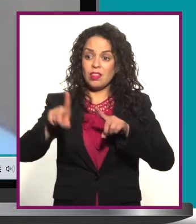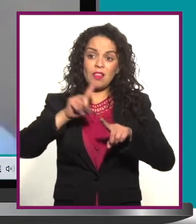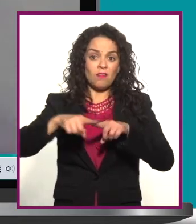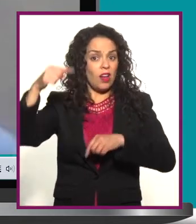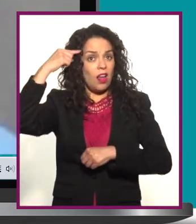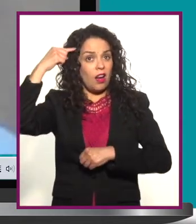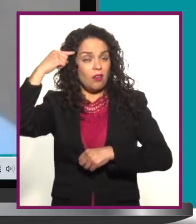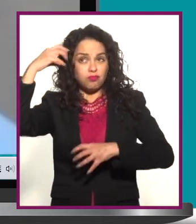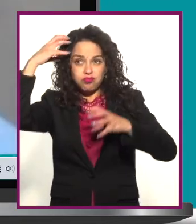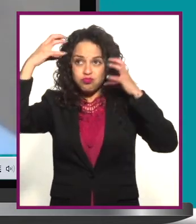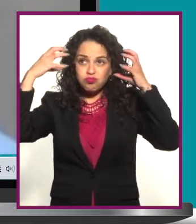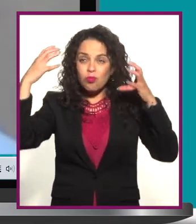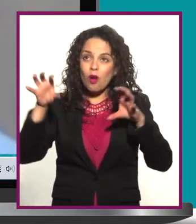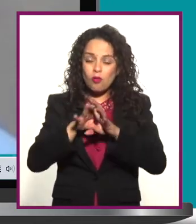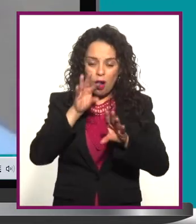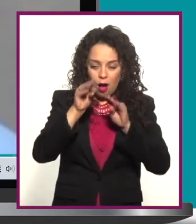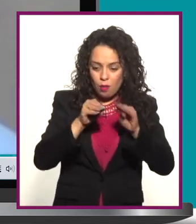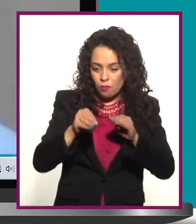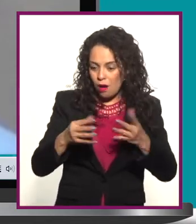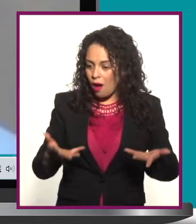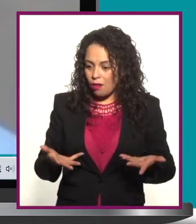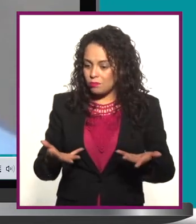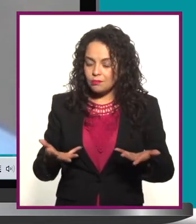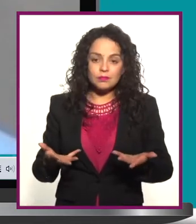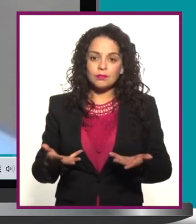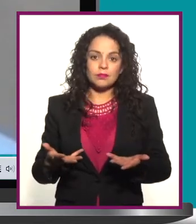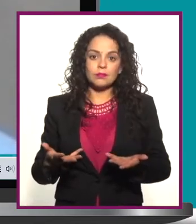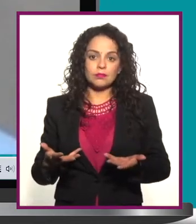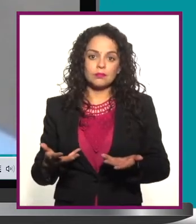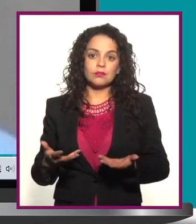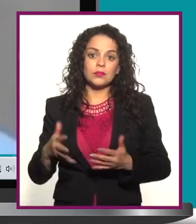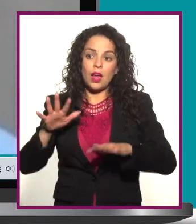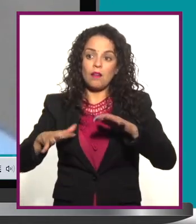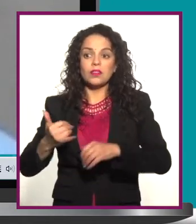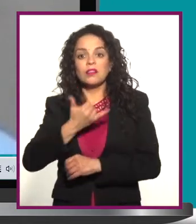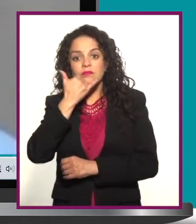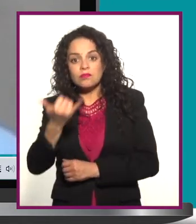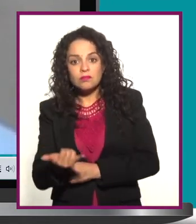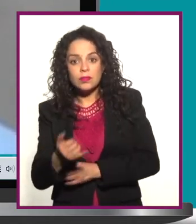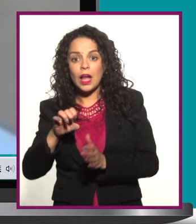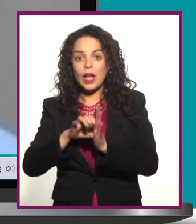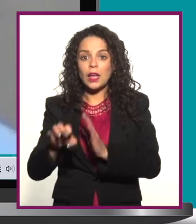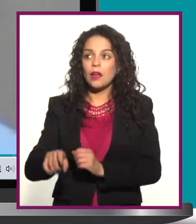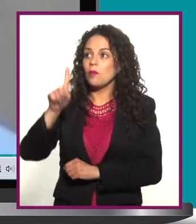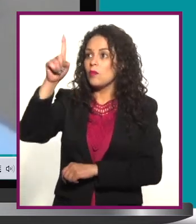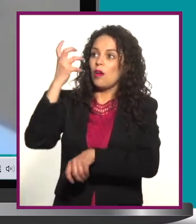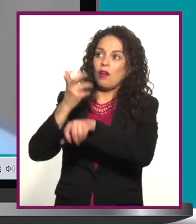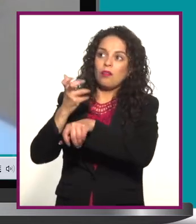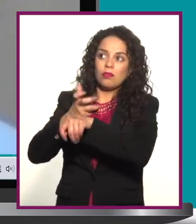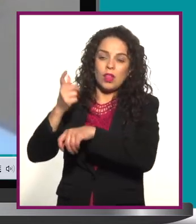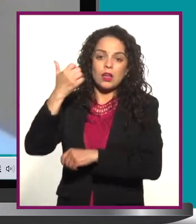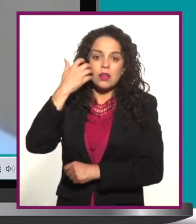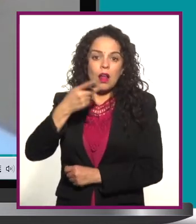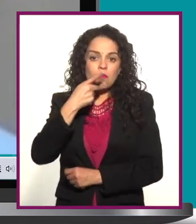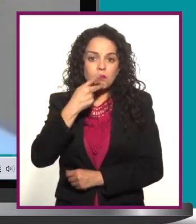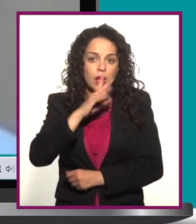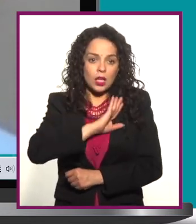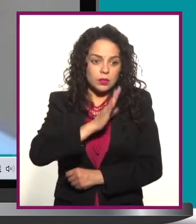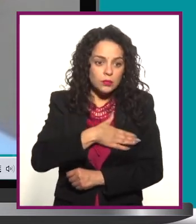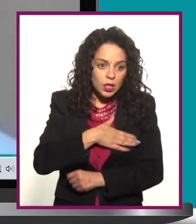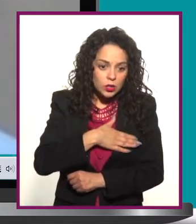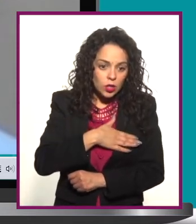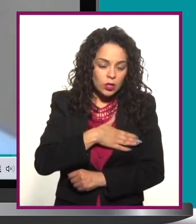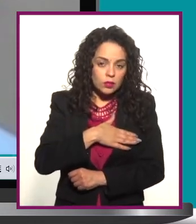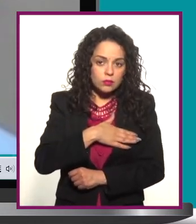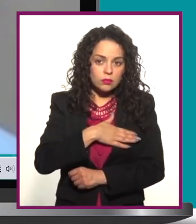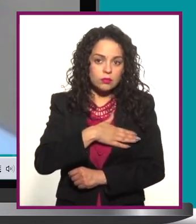porque hay diferencias estructurales, y entonces uno habla con error. Un gringo, un norteamericano que quiere